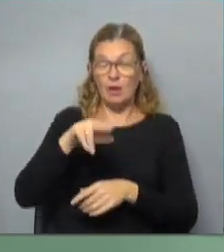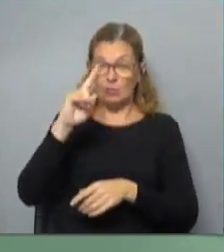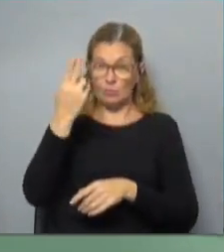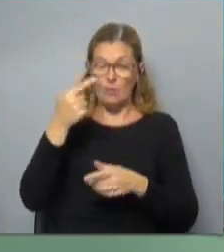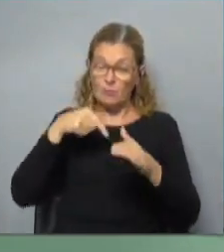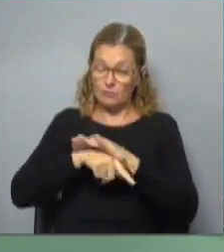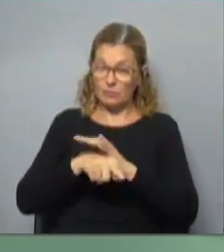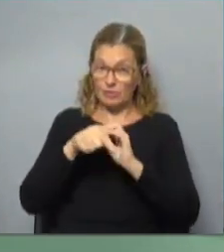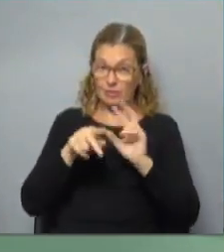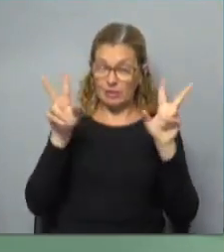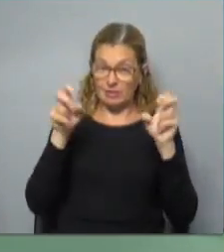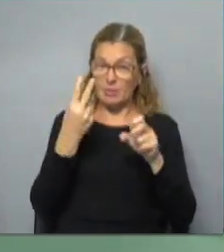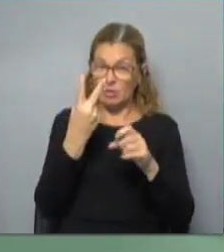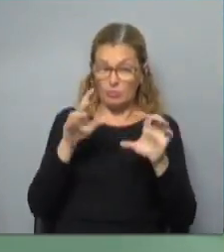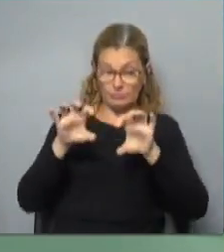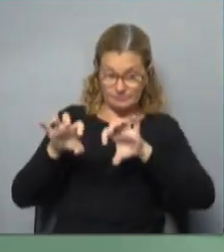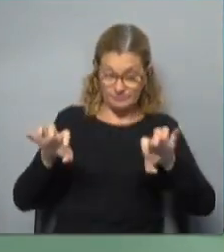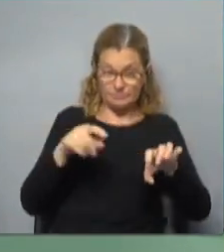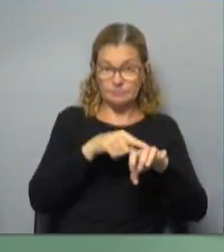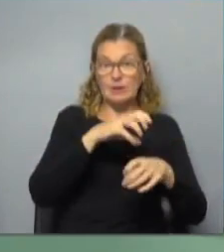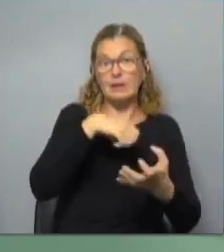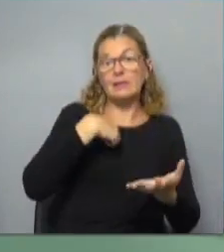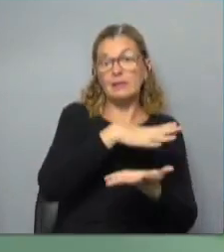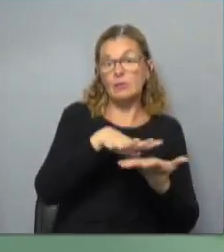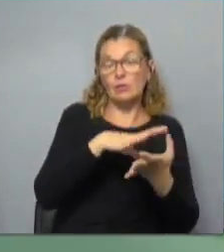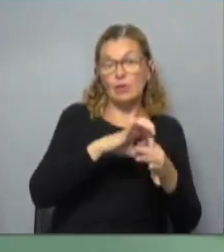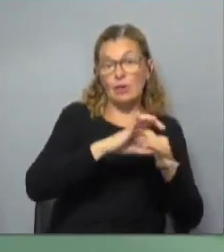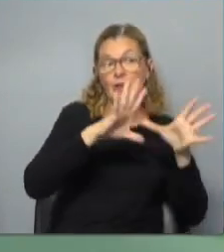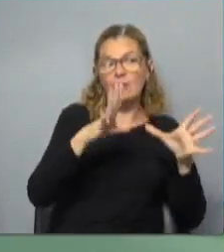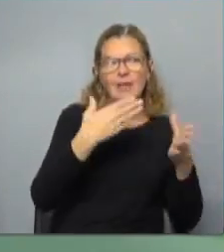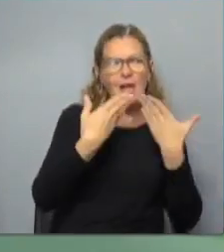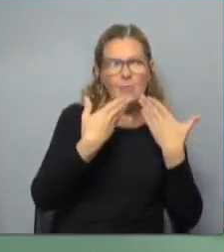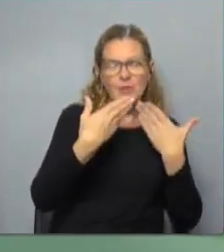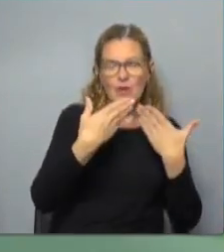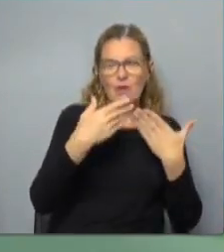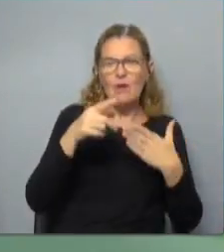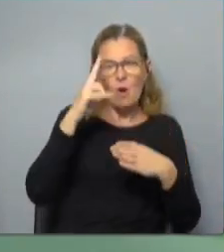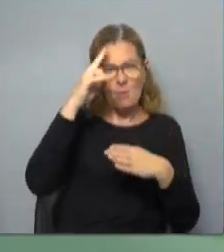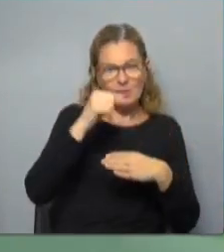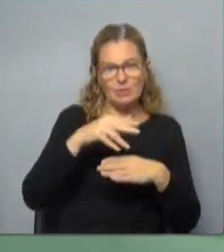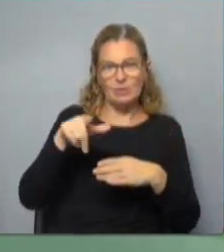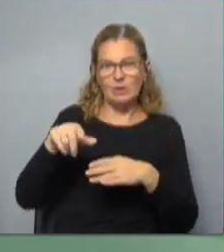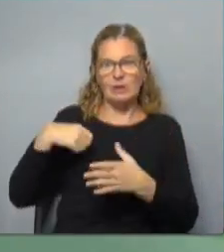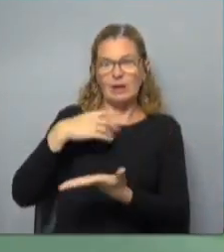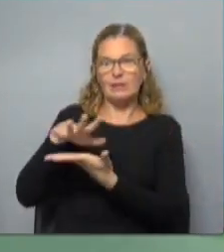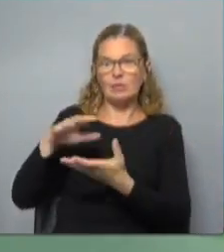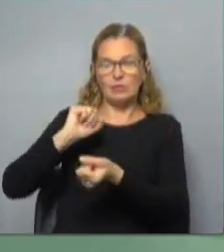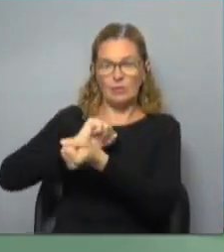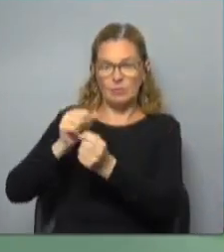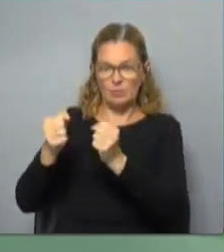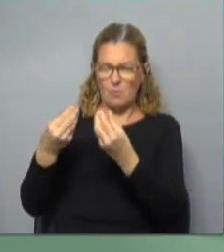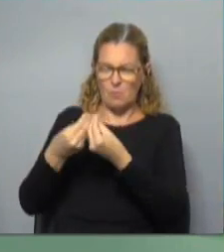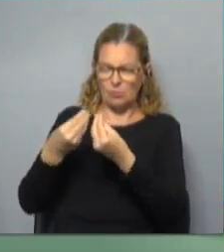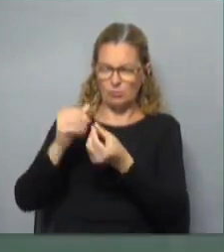profundizando sobre dos cosas principalmente la situación con la libertad de expresión en libertad de prensa y la situación carcelaria la sobrepoblación en las